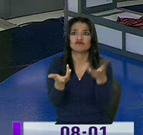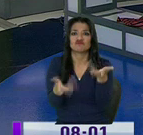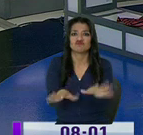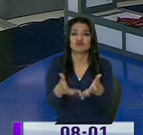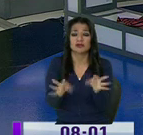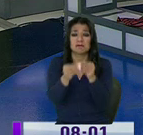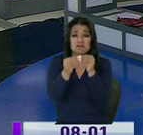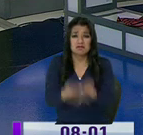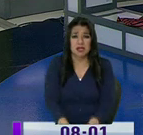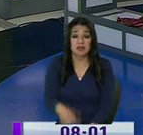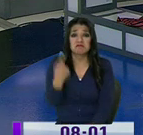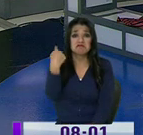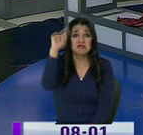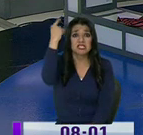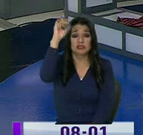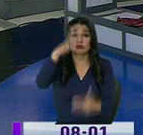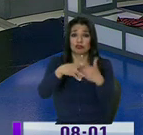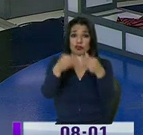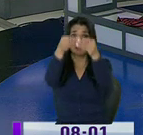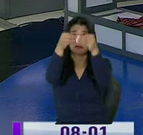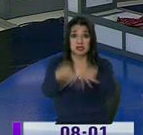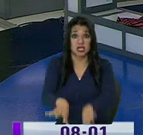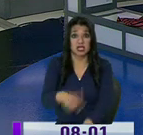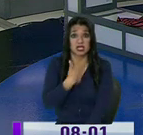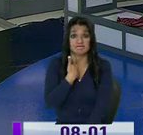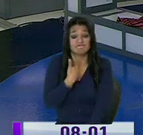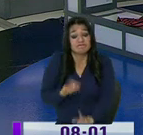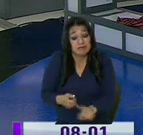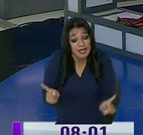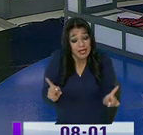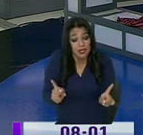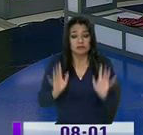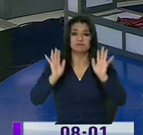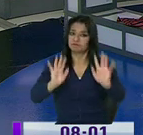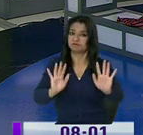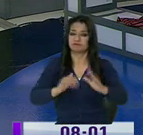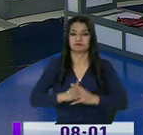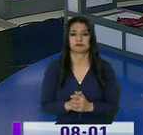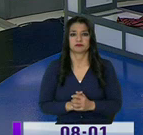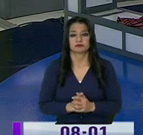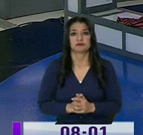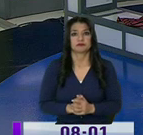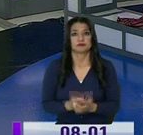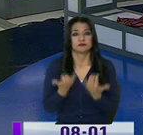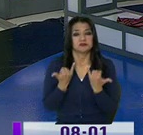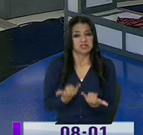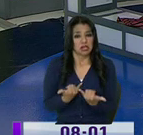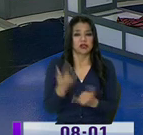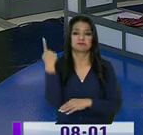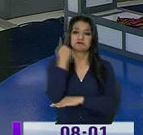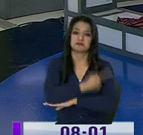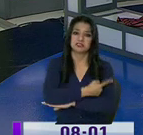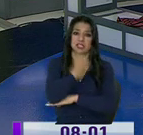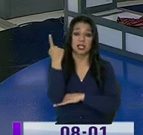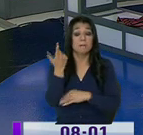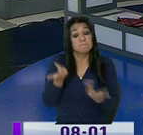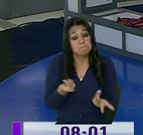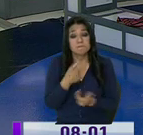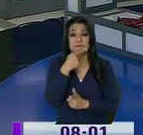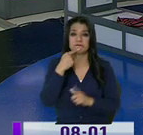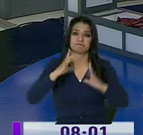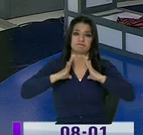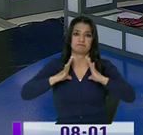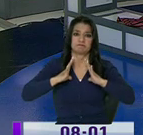dólares sean pérdida para el país. Bueno. Así nomás, pero bueno, pongámosle buena energía. Estamos en este día de asueto, de vacación, así que